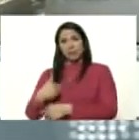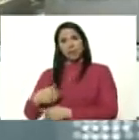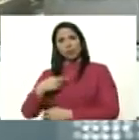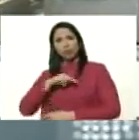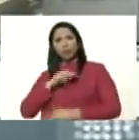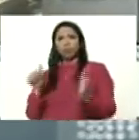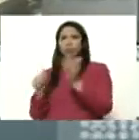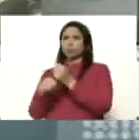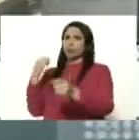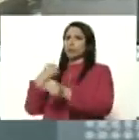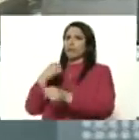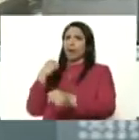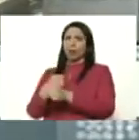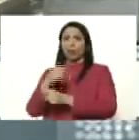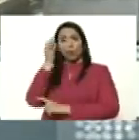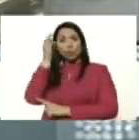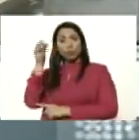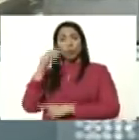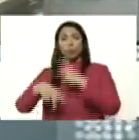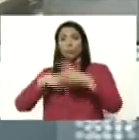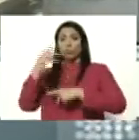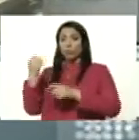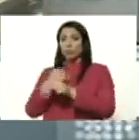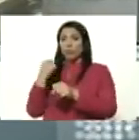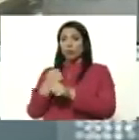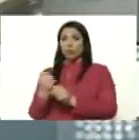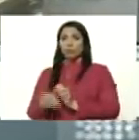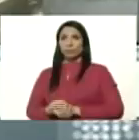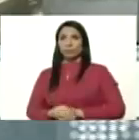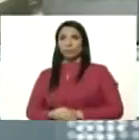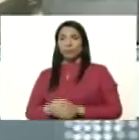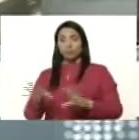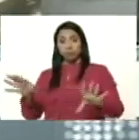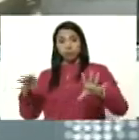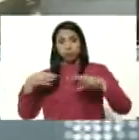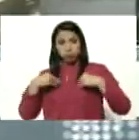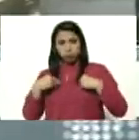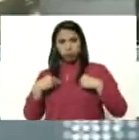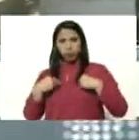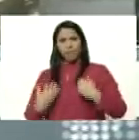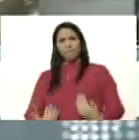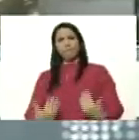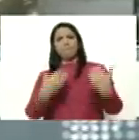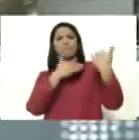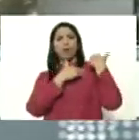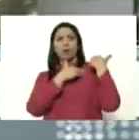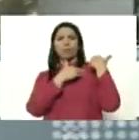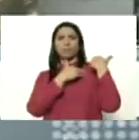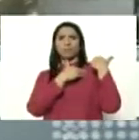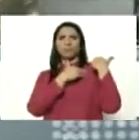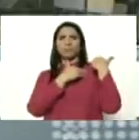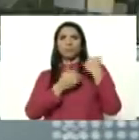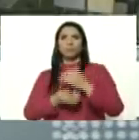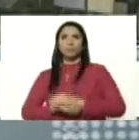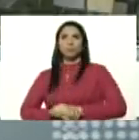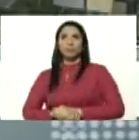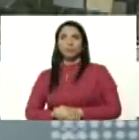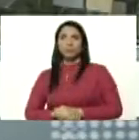clase obrera fuerte y los consejos productivos de trabajadores asumiendo su responsabilidad en